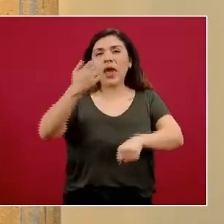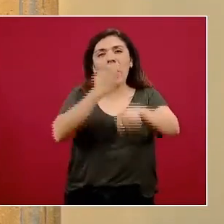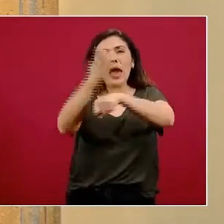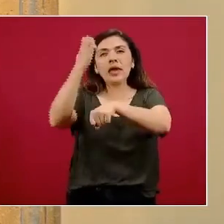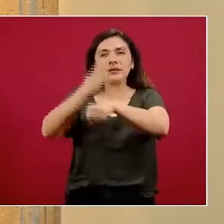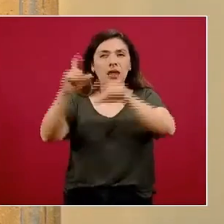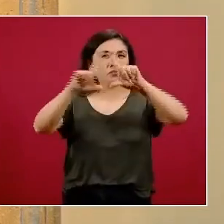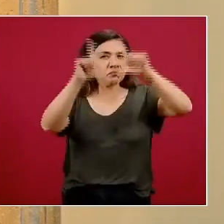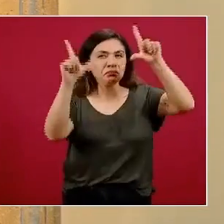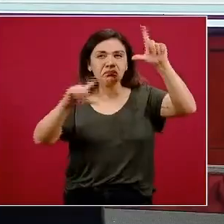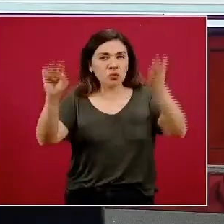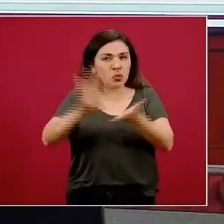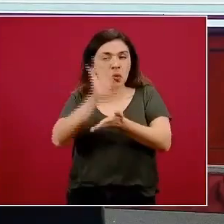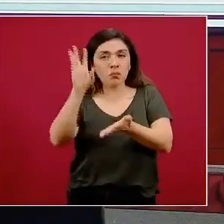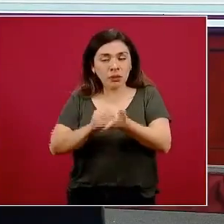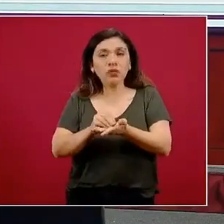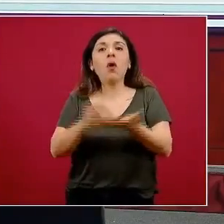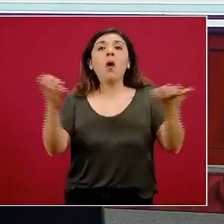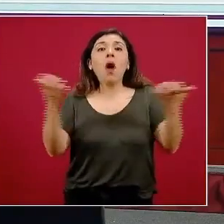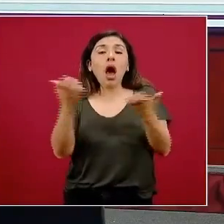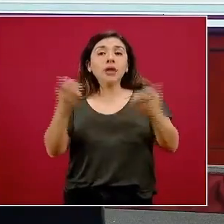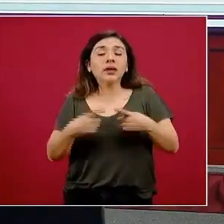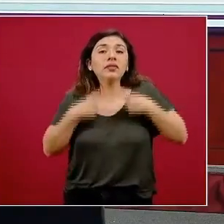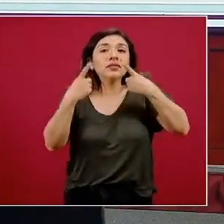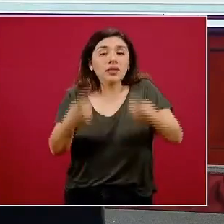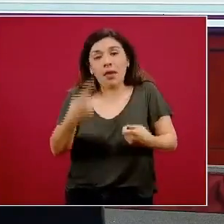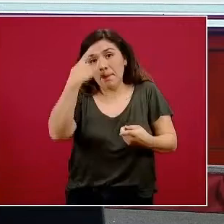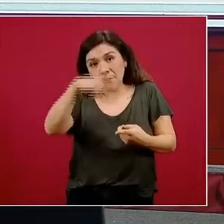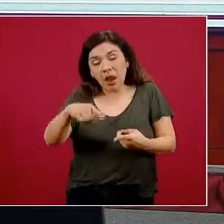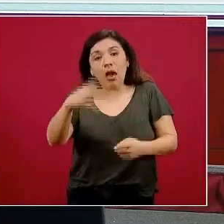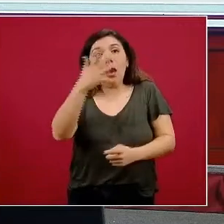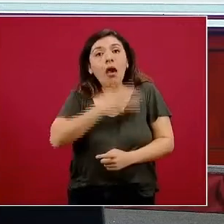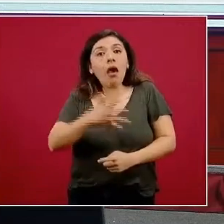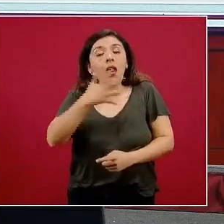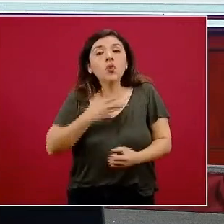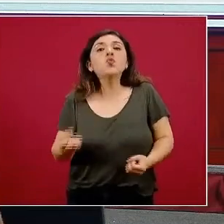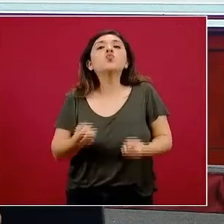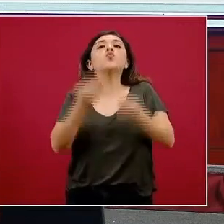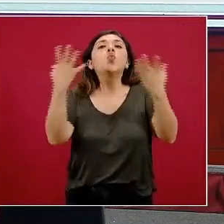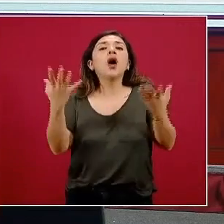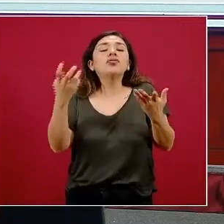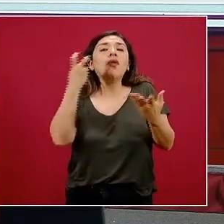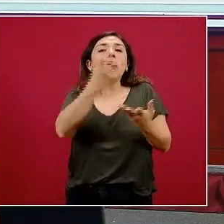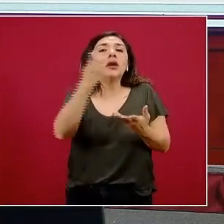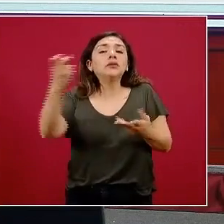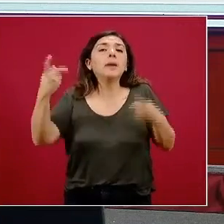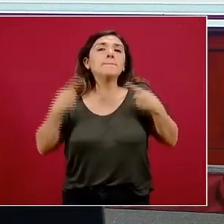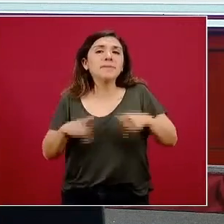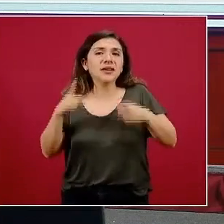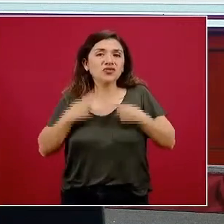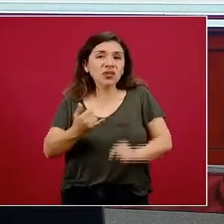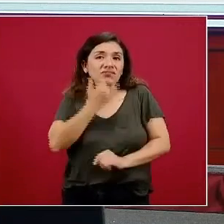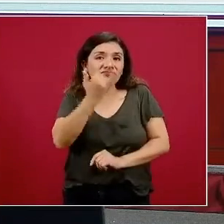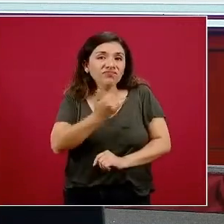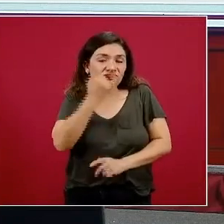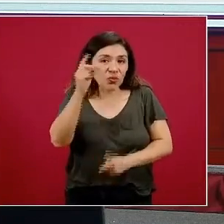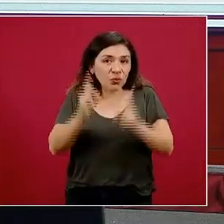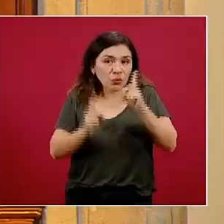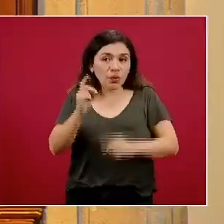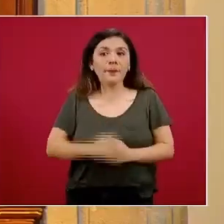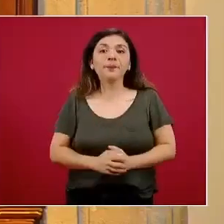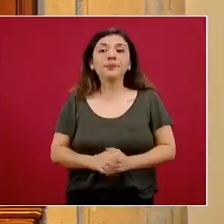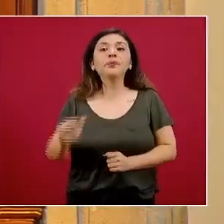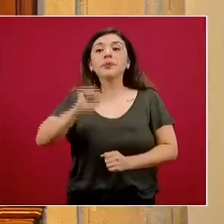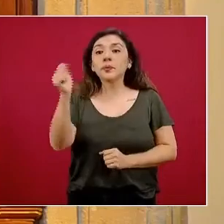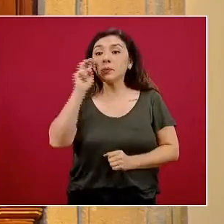32 entidades federativas contribuyen a la existencia de este tipo de personas. Veamos la